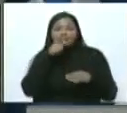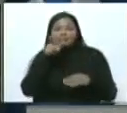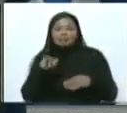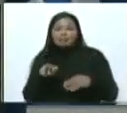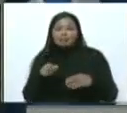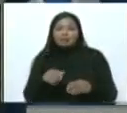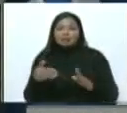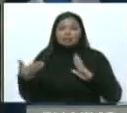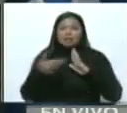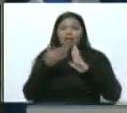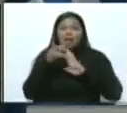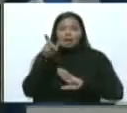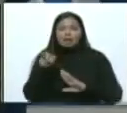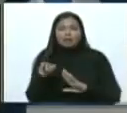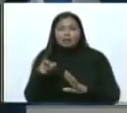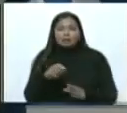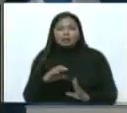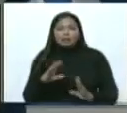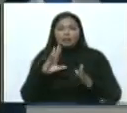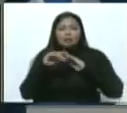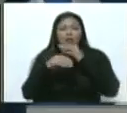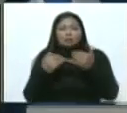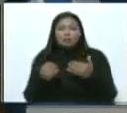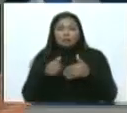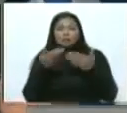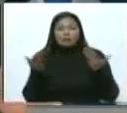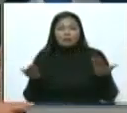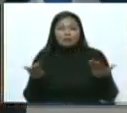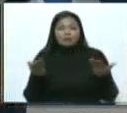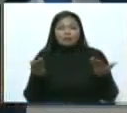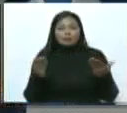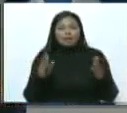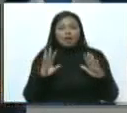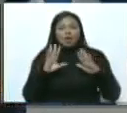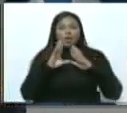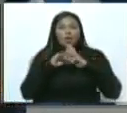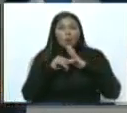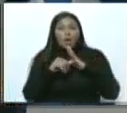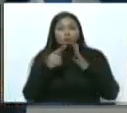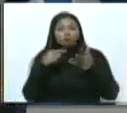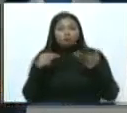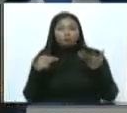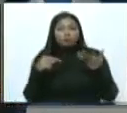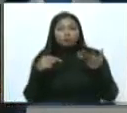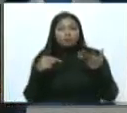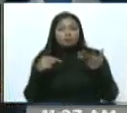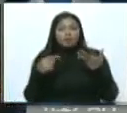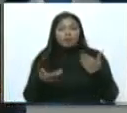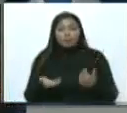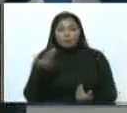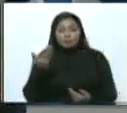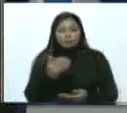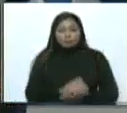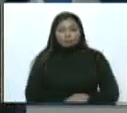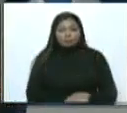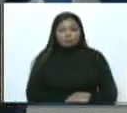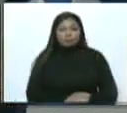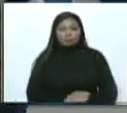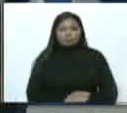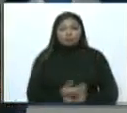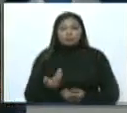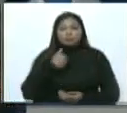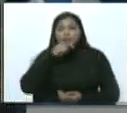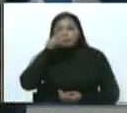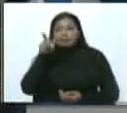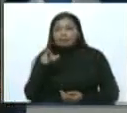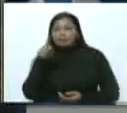a atacar a las mafias que trafican con material estratégico, que afectan a